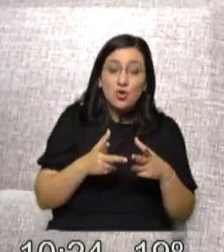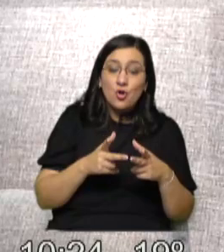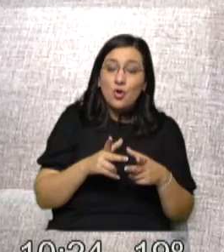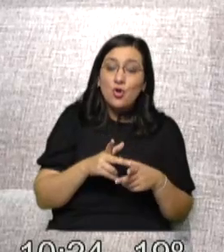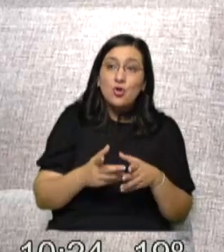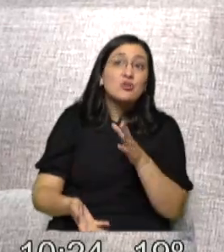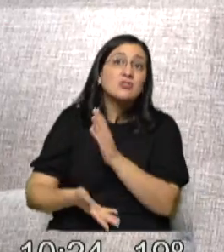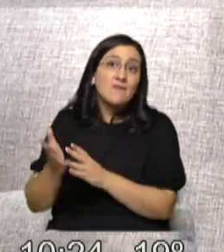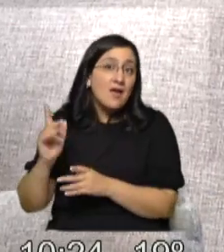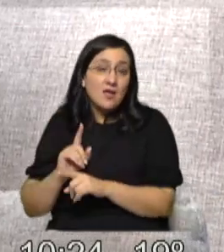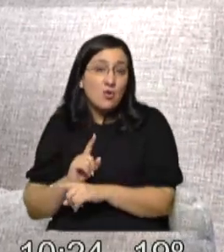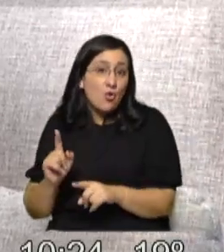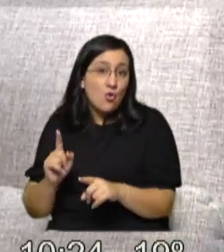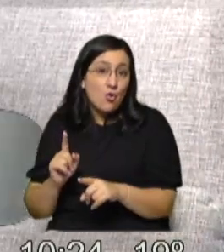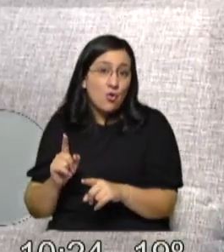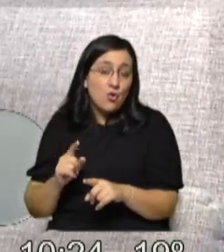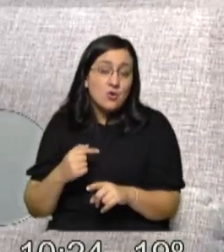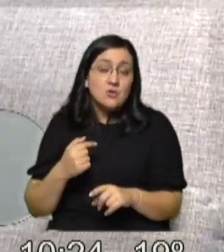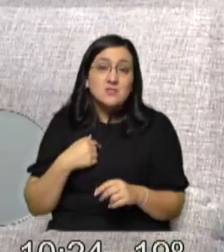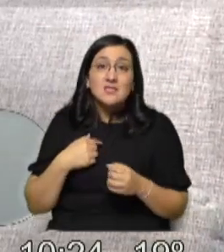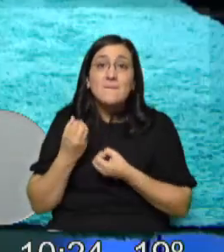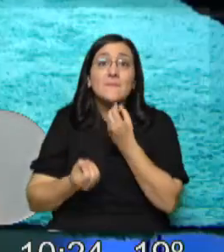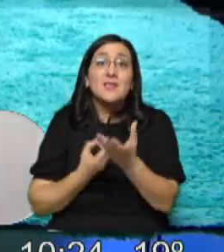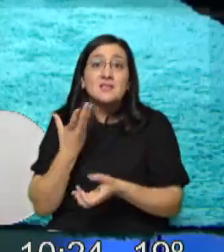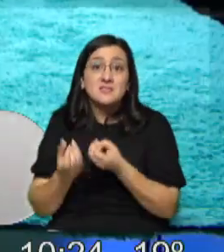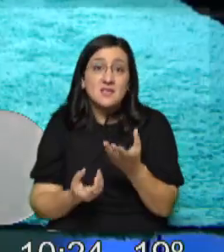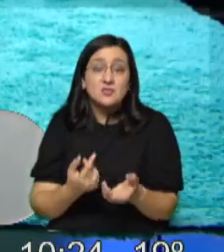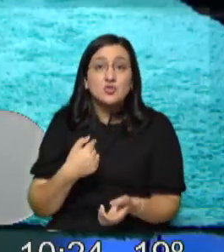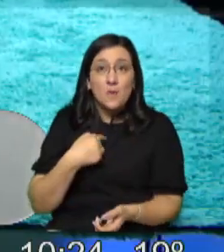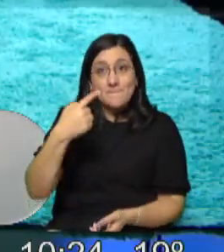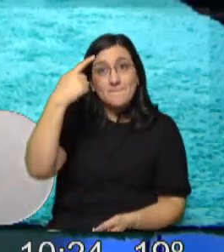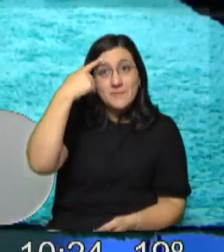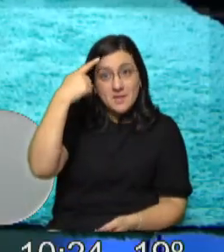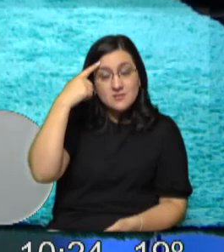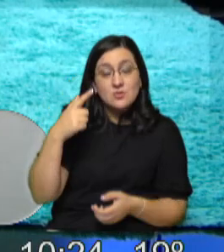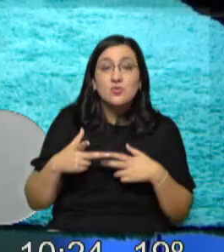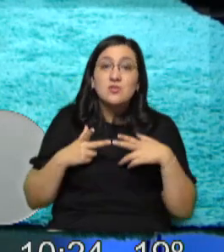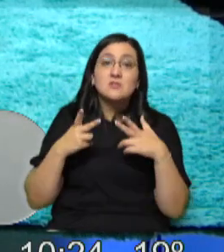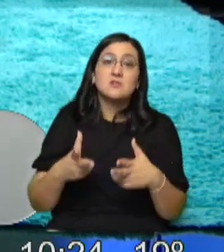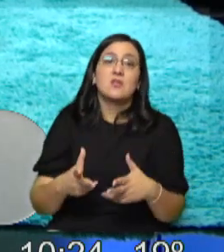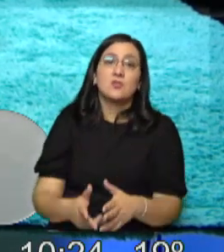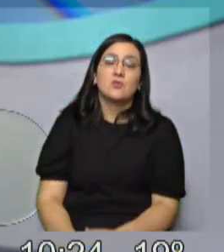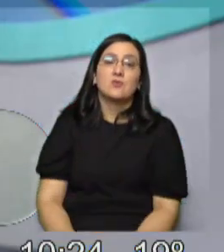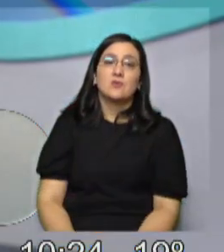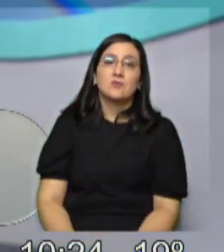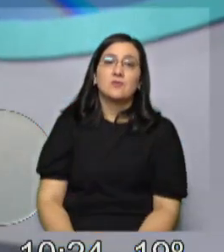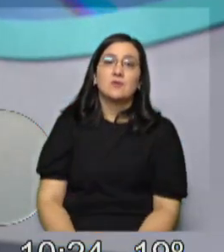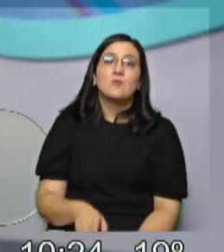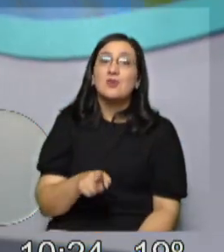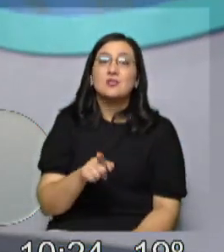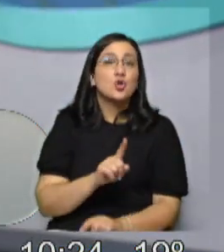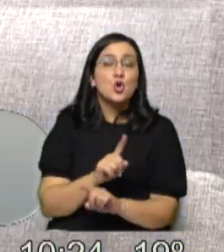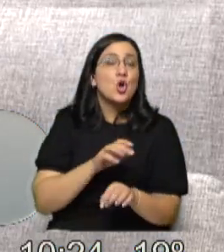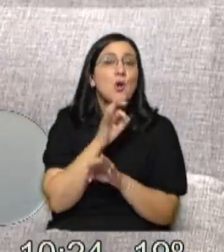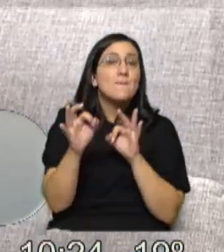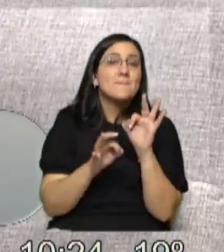que digo está materializando hacia afuera y hacia adentro. Está divino. Estoy pensando, estoy sintiendo y porque siempre... eso no lo explican en la página. No,